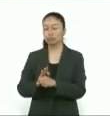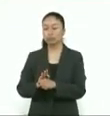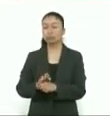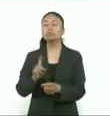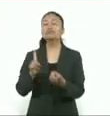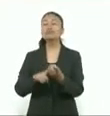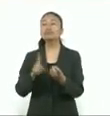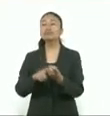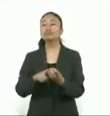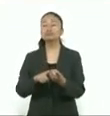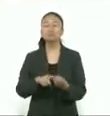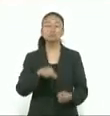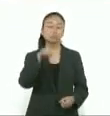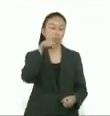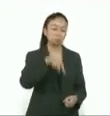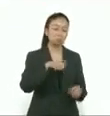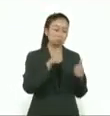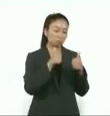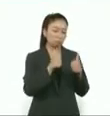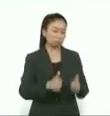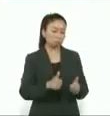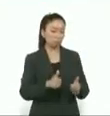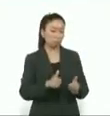¿dónde estamos?